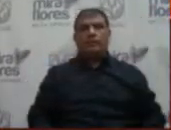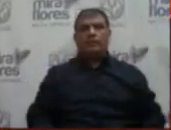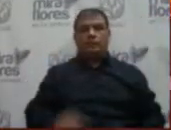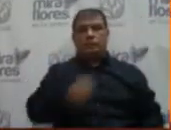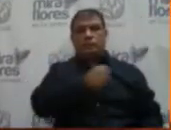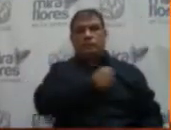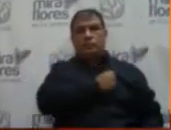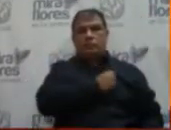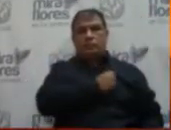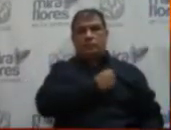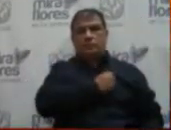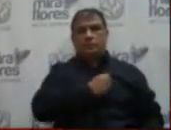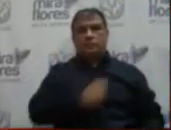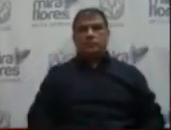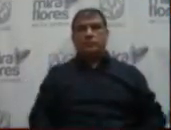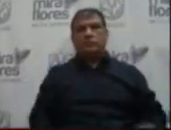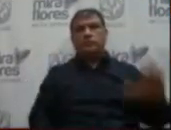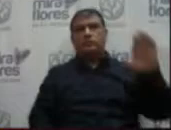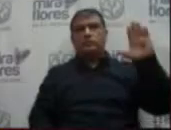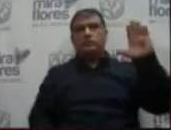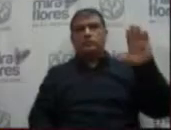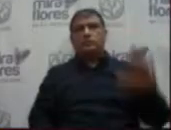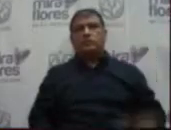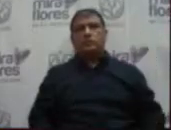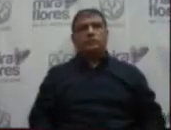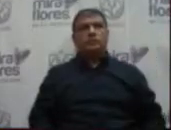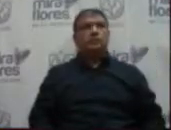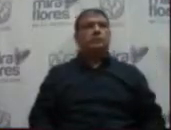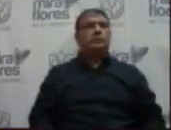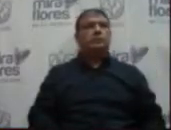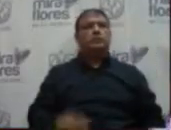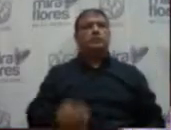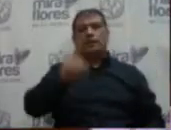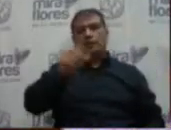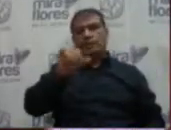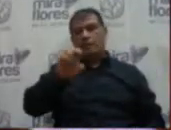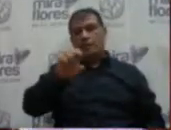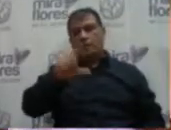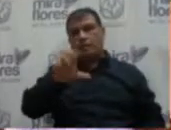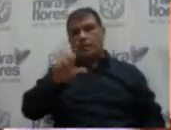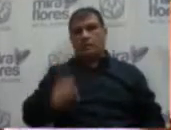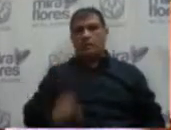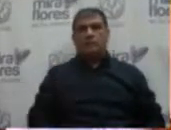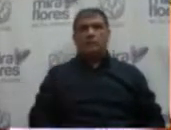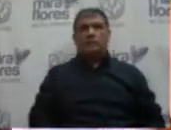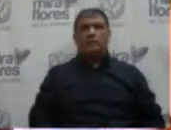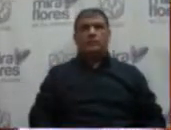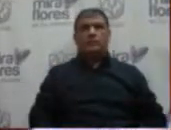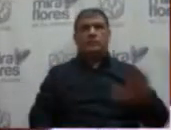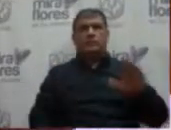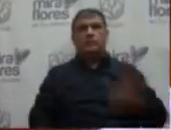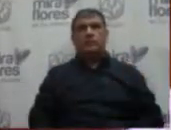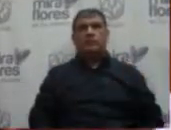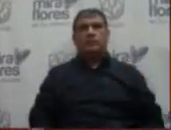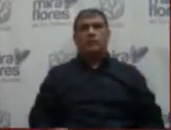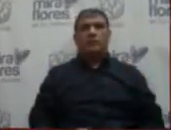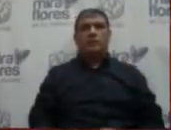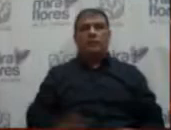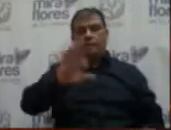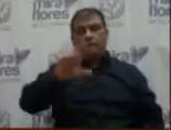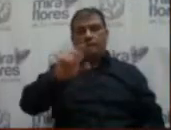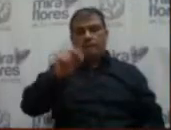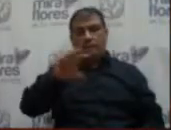Señora Susana Stiglitz Watson. Presente. Señorita Daniela Lozano Vítor. Señora Franca Rey